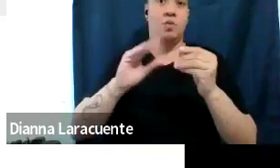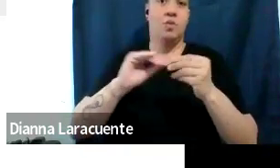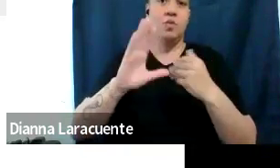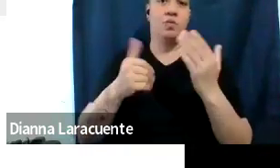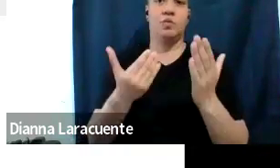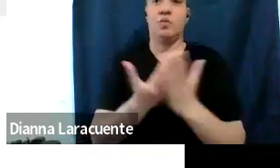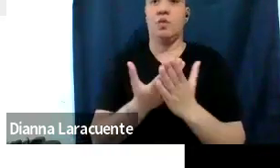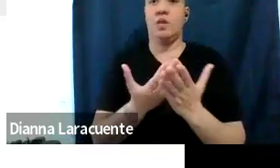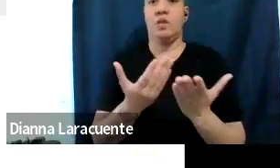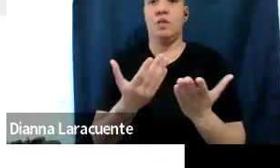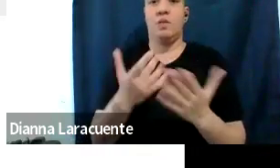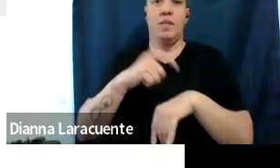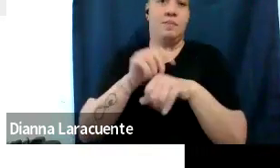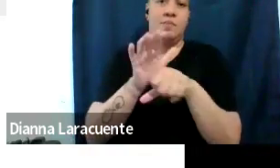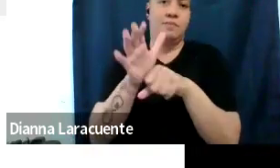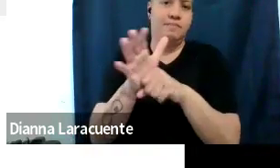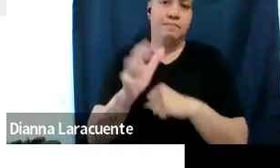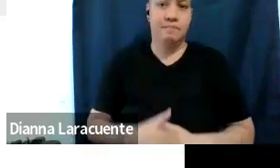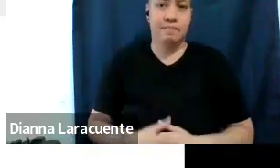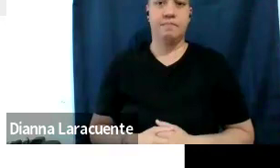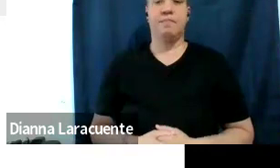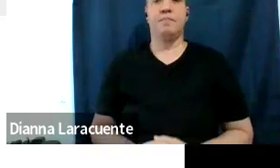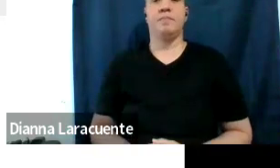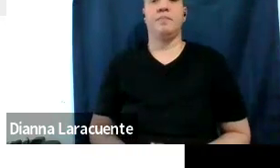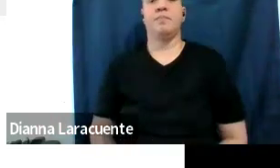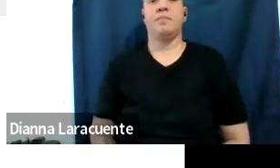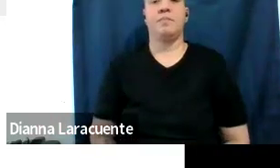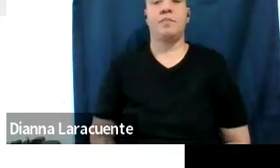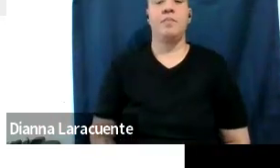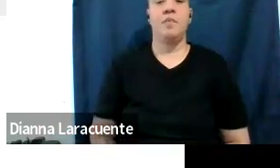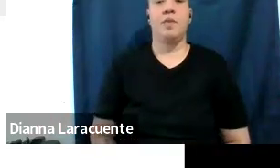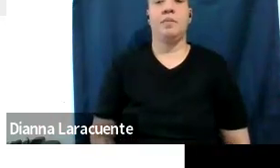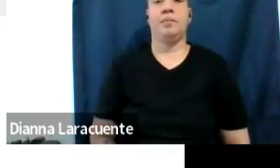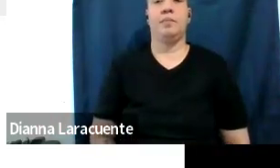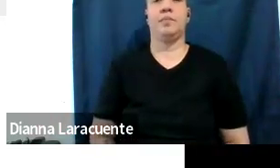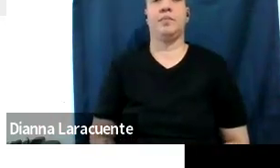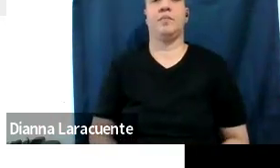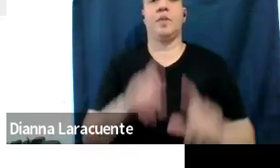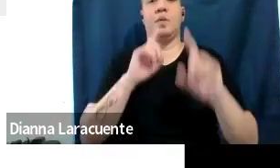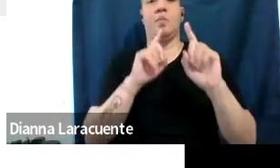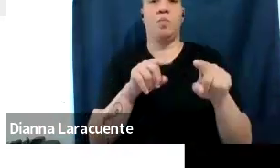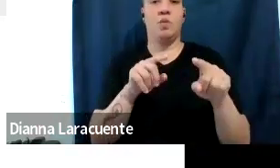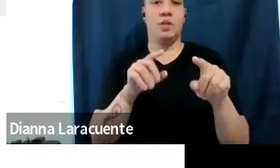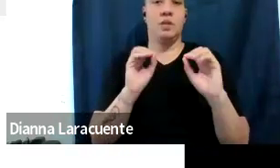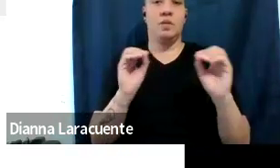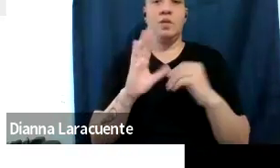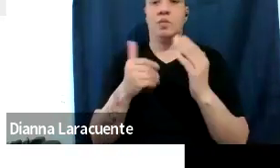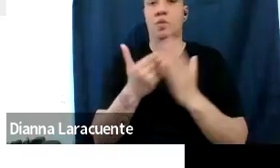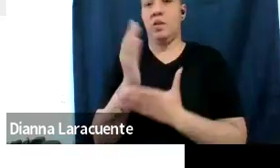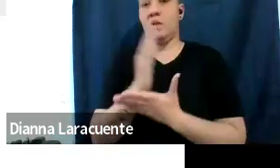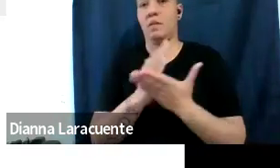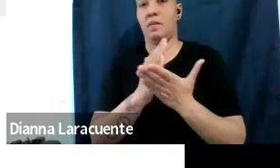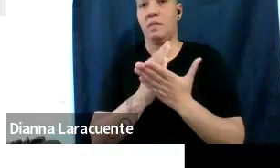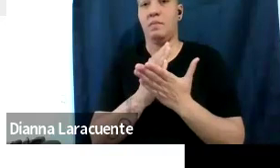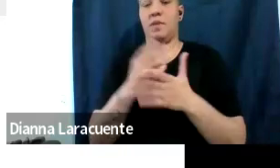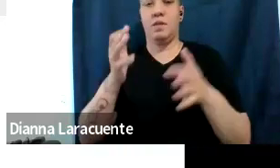de valor porque no da tiempo. Y no me da tiempo a contestar todas las partes del juicio